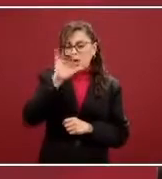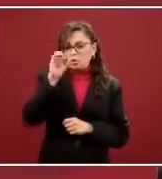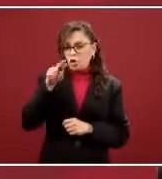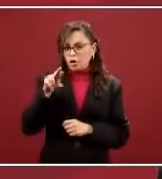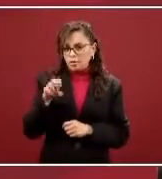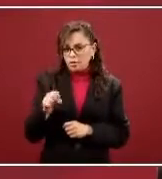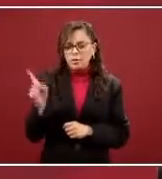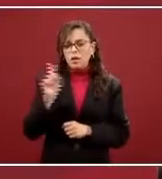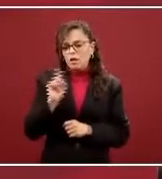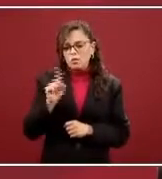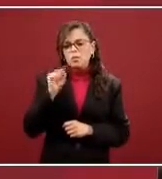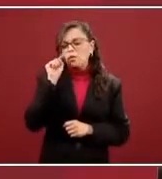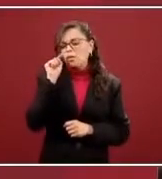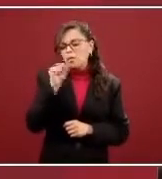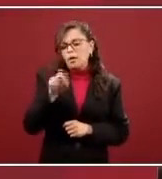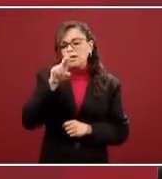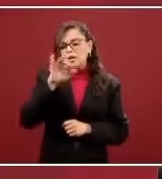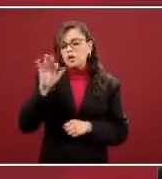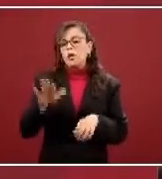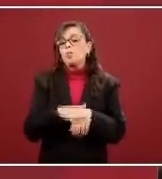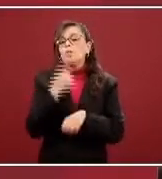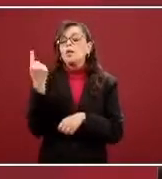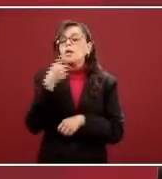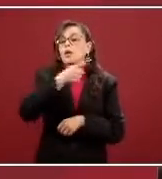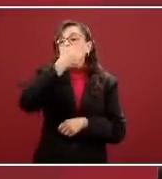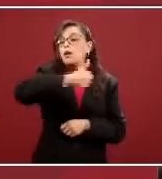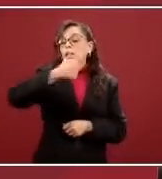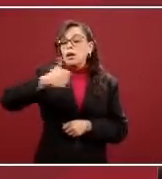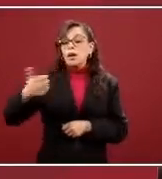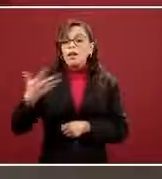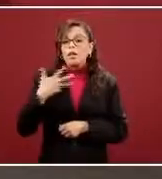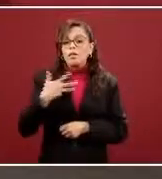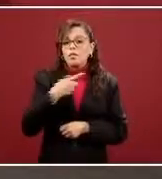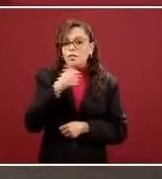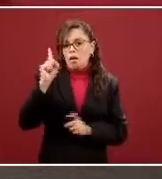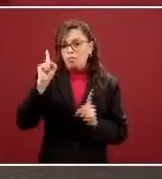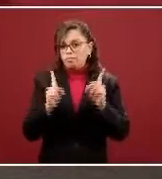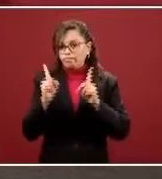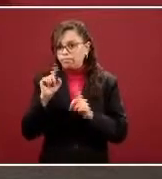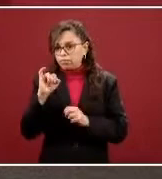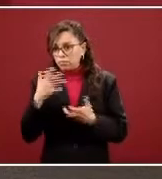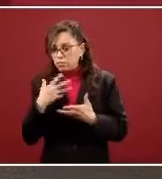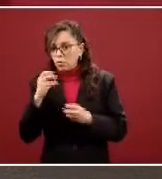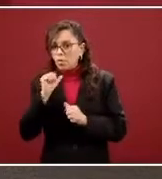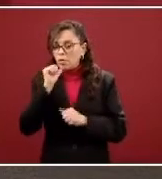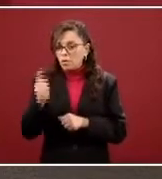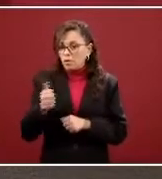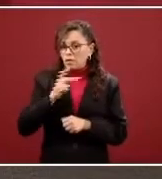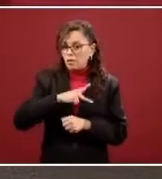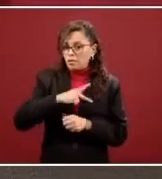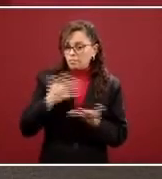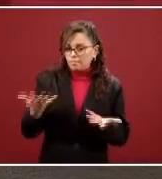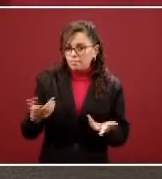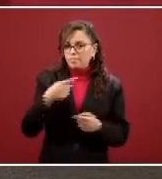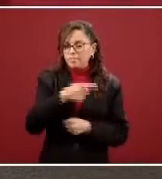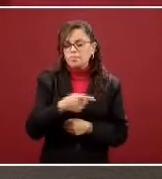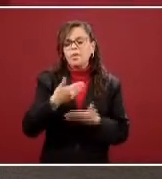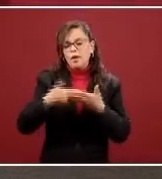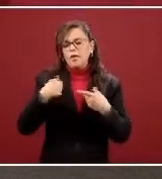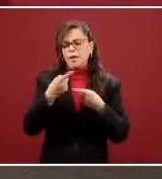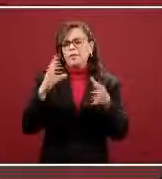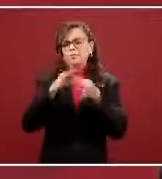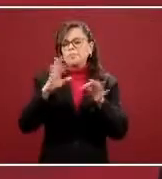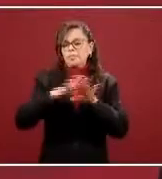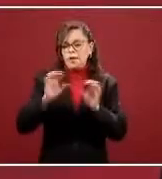marcan porque dependiendo de la cantidad de casos sospechosos, es un proceso bastante técnico, pero lo puedo explicar rápidamente.